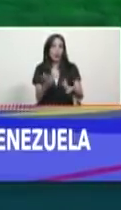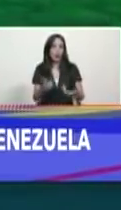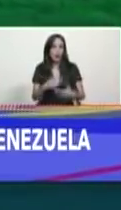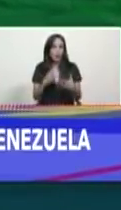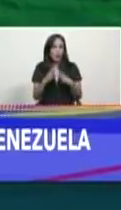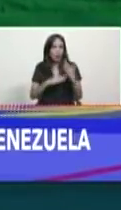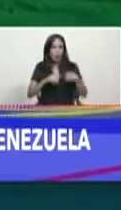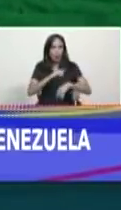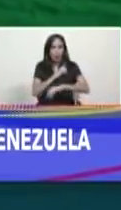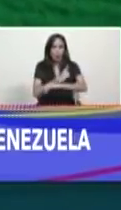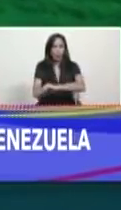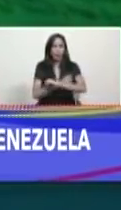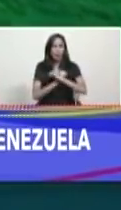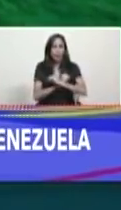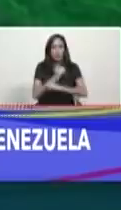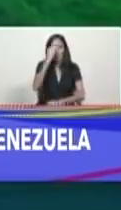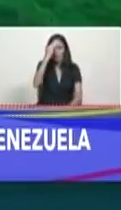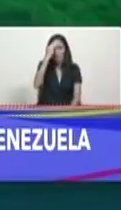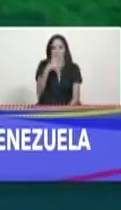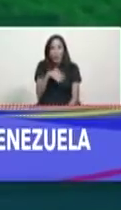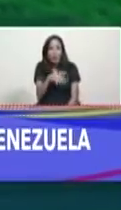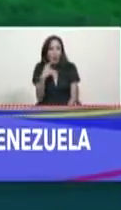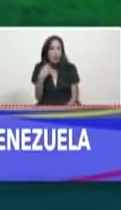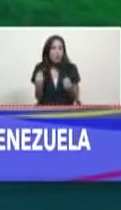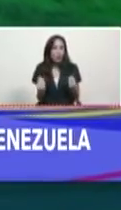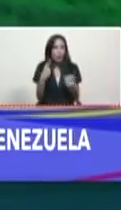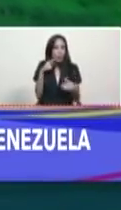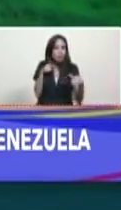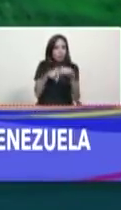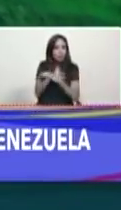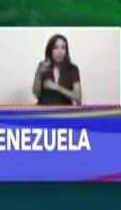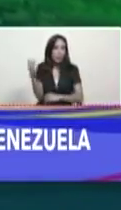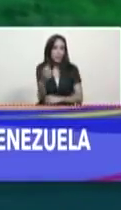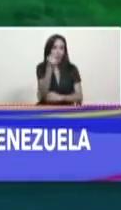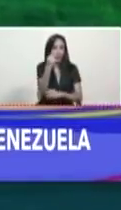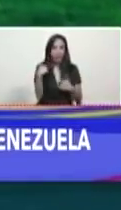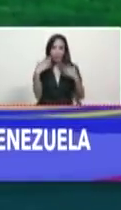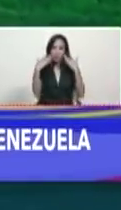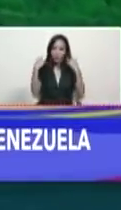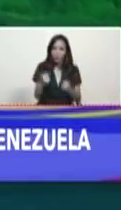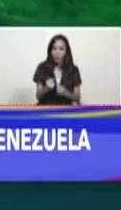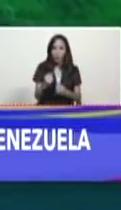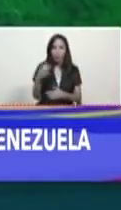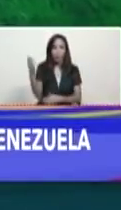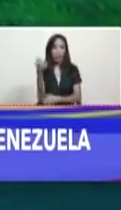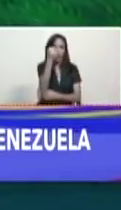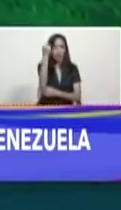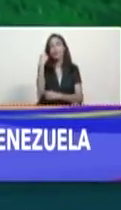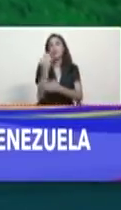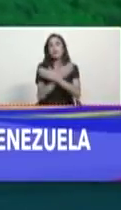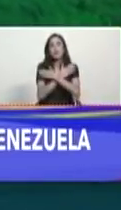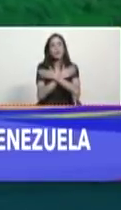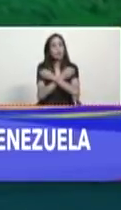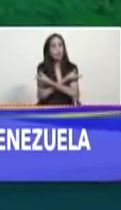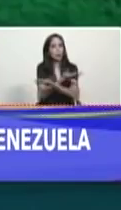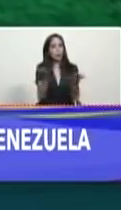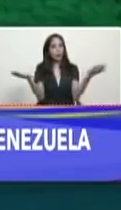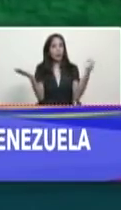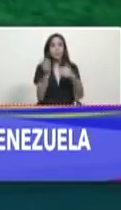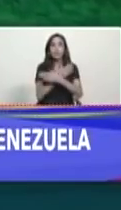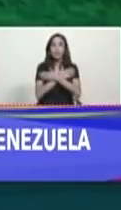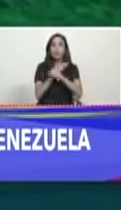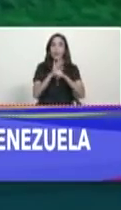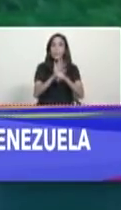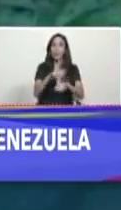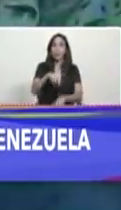fuerza. Sabemos cómo, dónde y cuándo, y estoy seguro que lo vamos a lograr. Felicidades a la estrategia Marca País